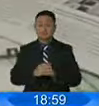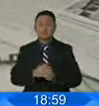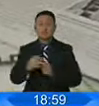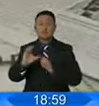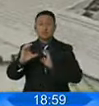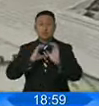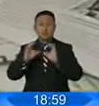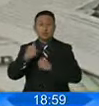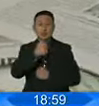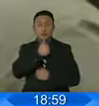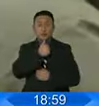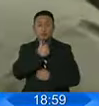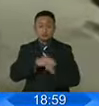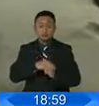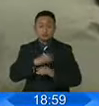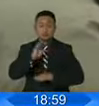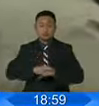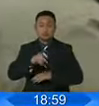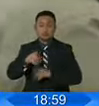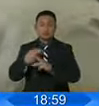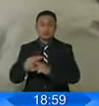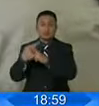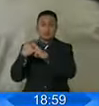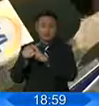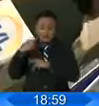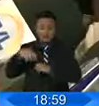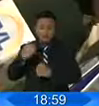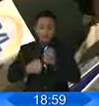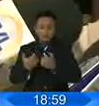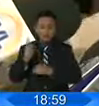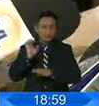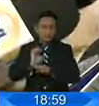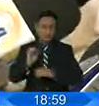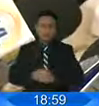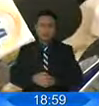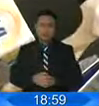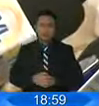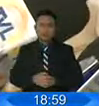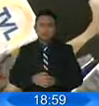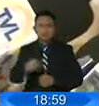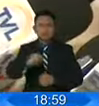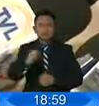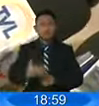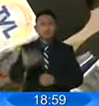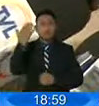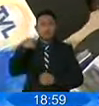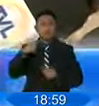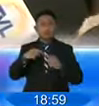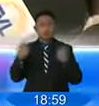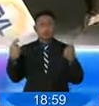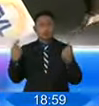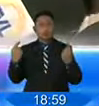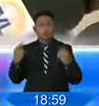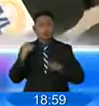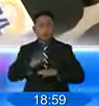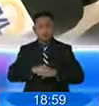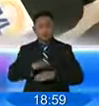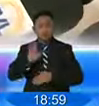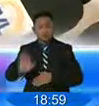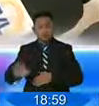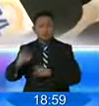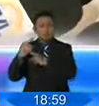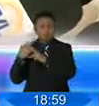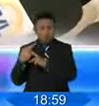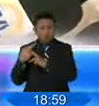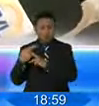que catalogan como los responsables de la debacle del país. Por supuesto que hubo rupturas precisamente por el mal